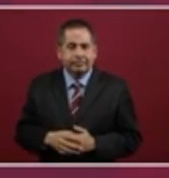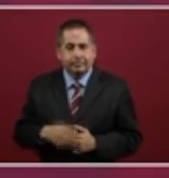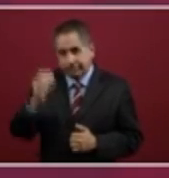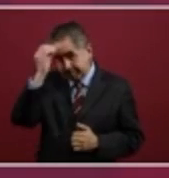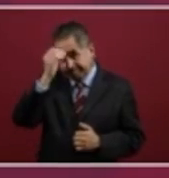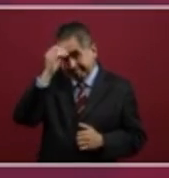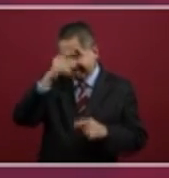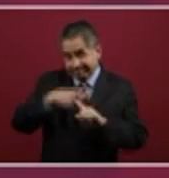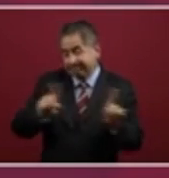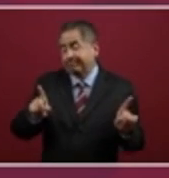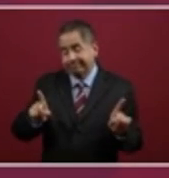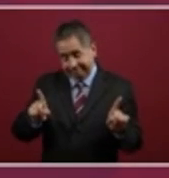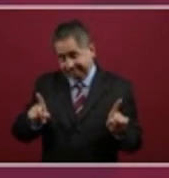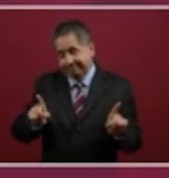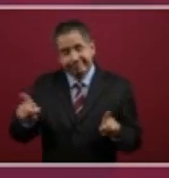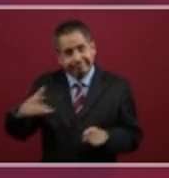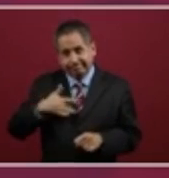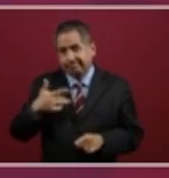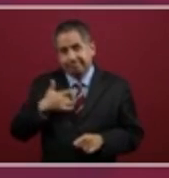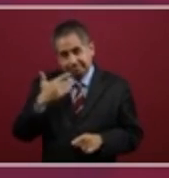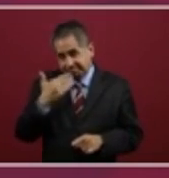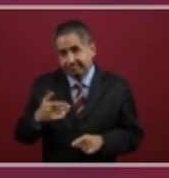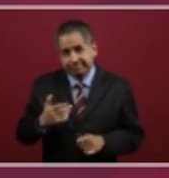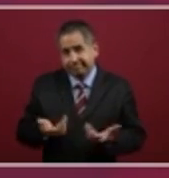opina distinto.